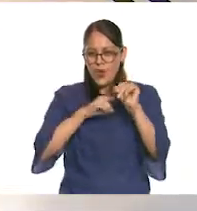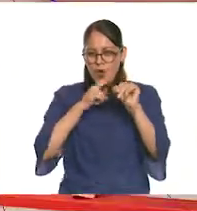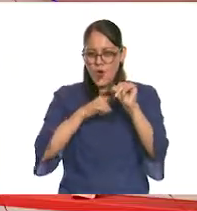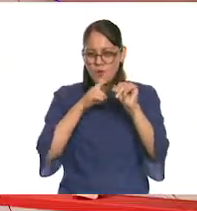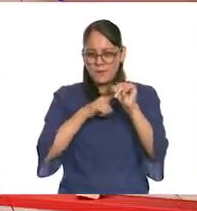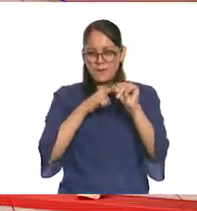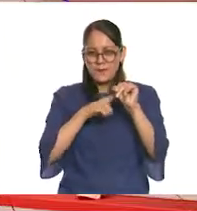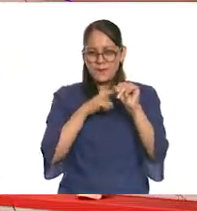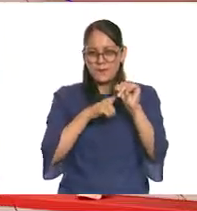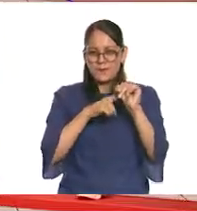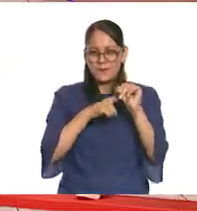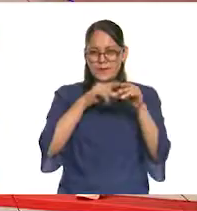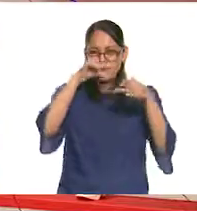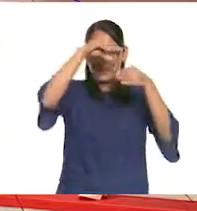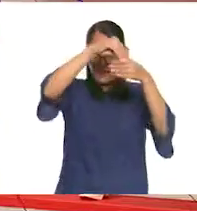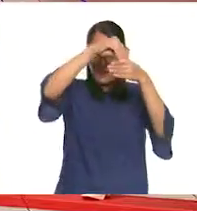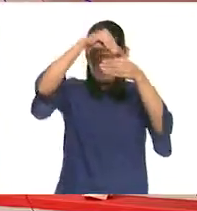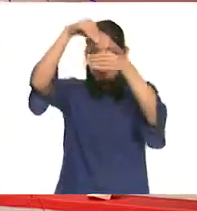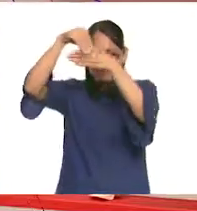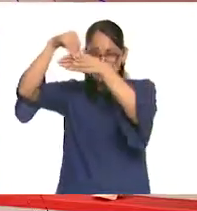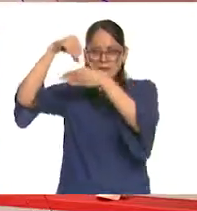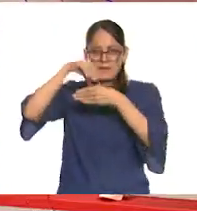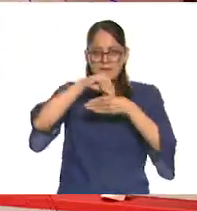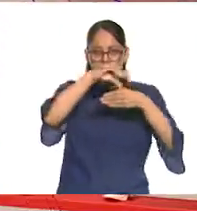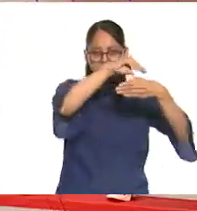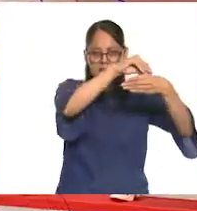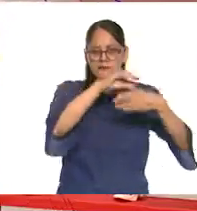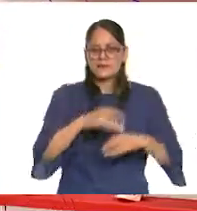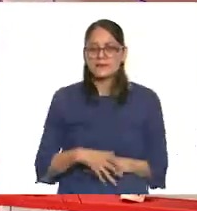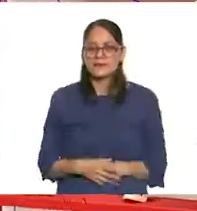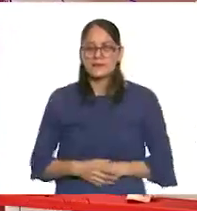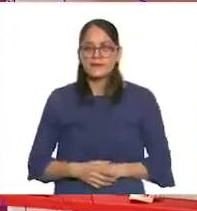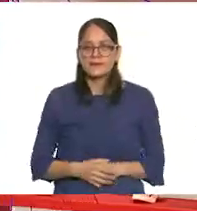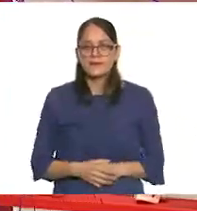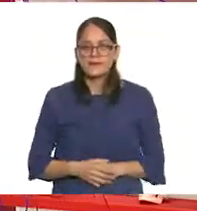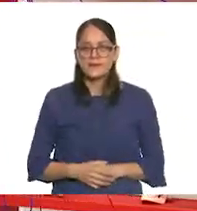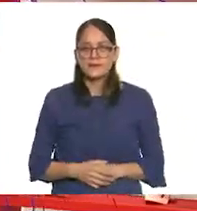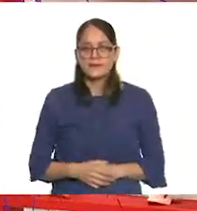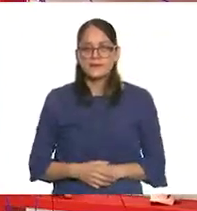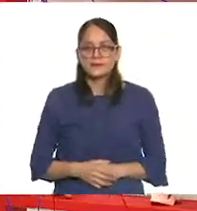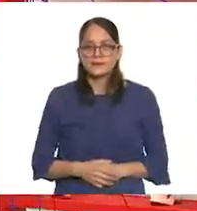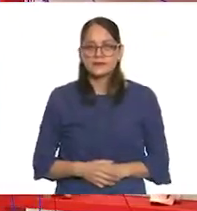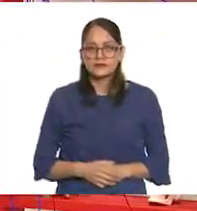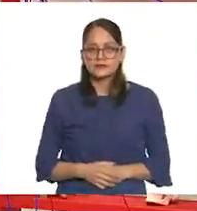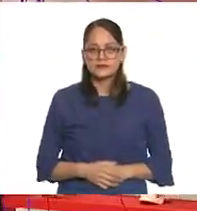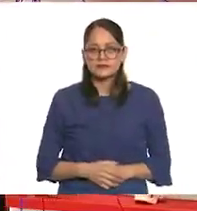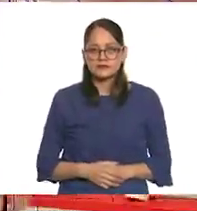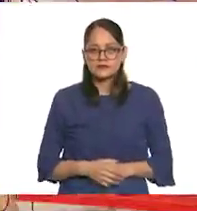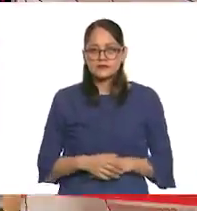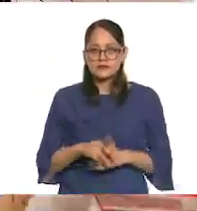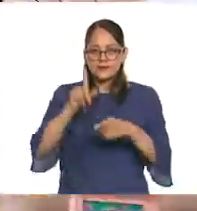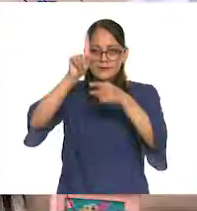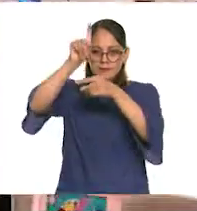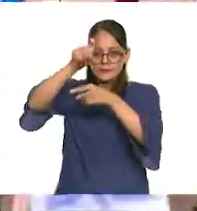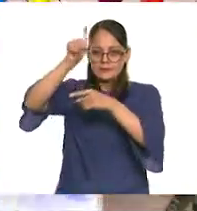para irlos ensartando. Vamos a irlos colocando.